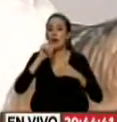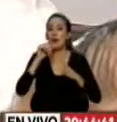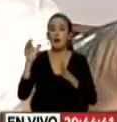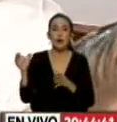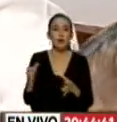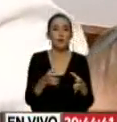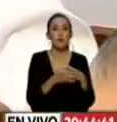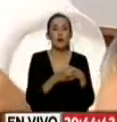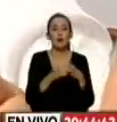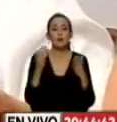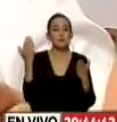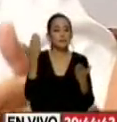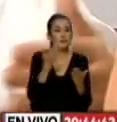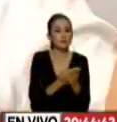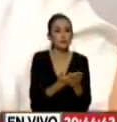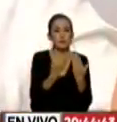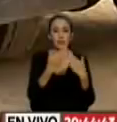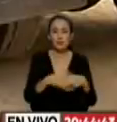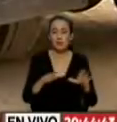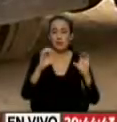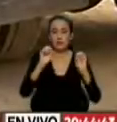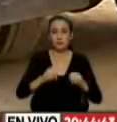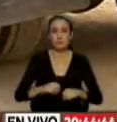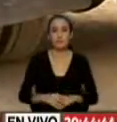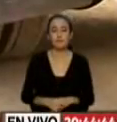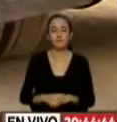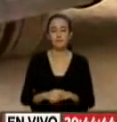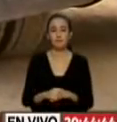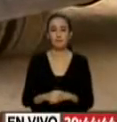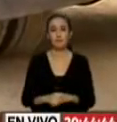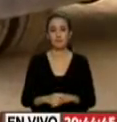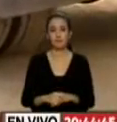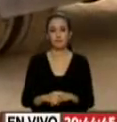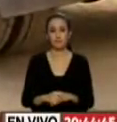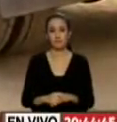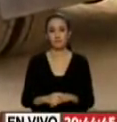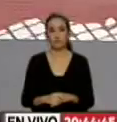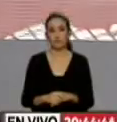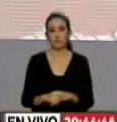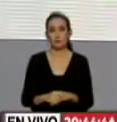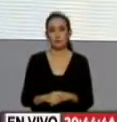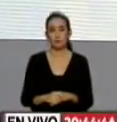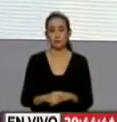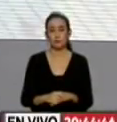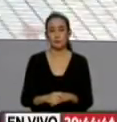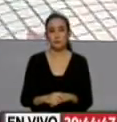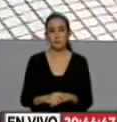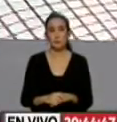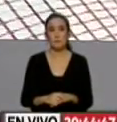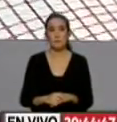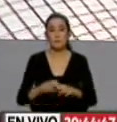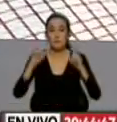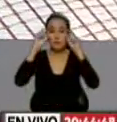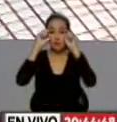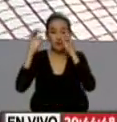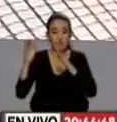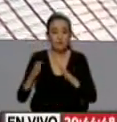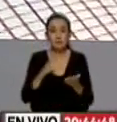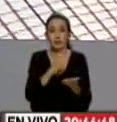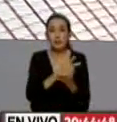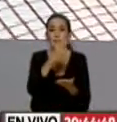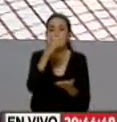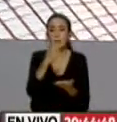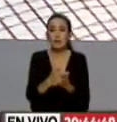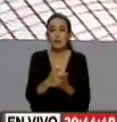el problema en Durán, llegue a un precio razonable. Jocelyn de Mera, Telediario. Y la Fiscalía del Carchi investiga ahora